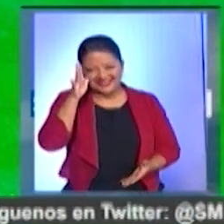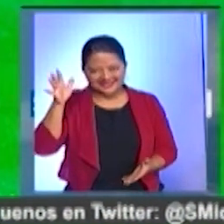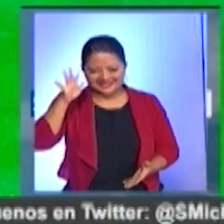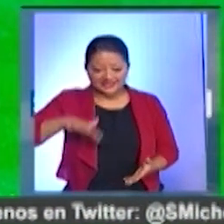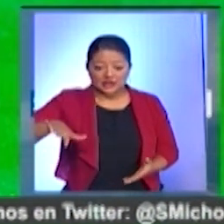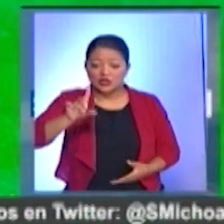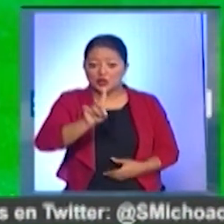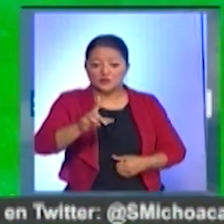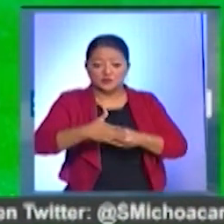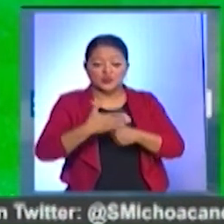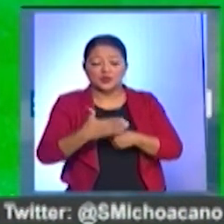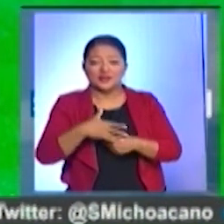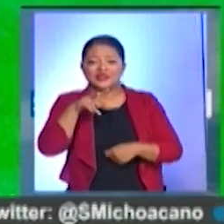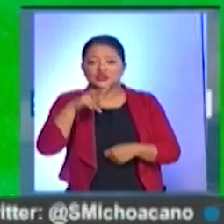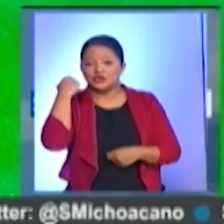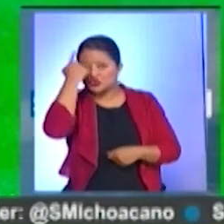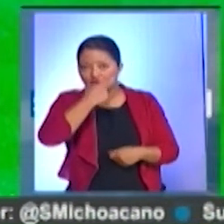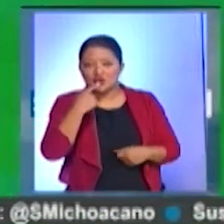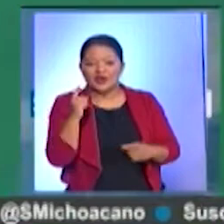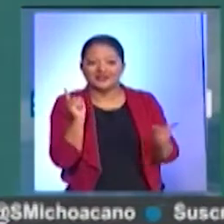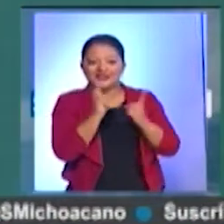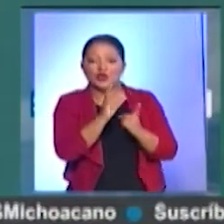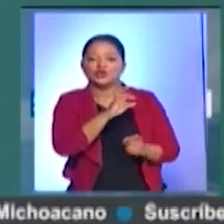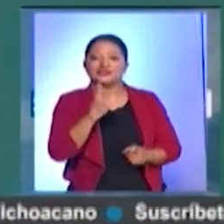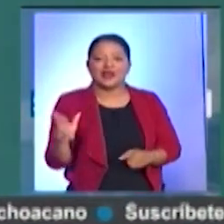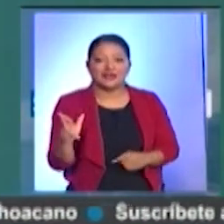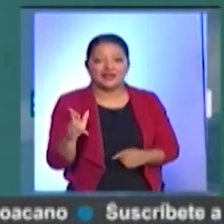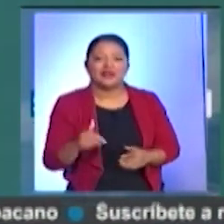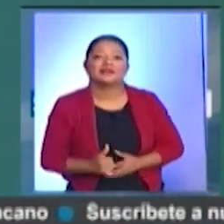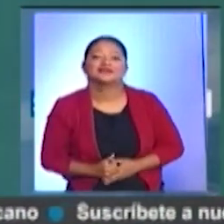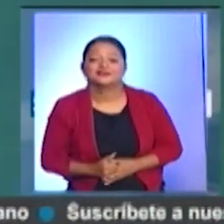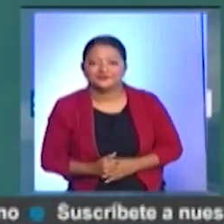domingo a las 18 horas ante costa rica